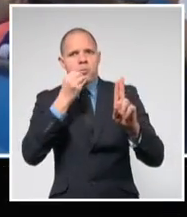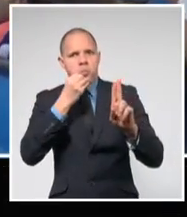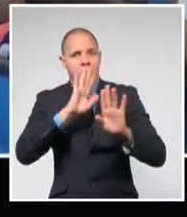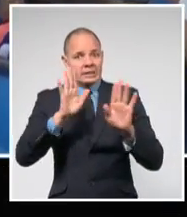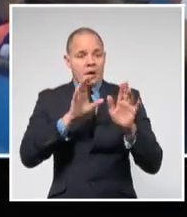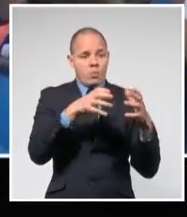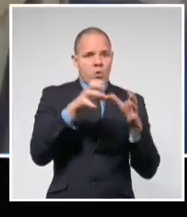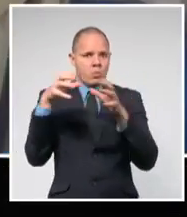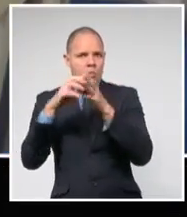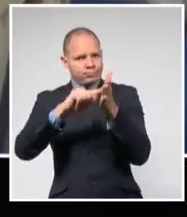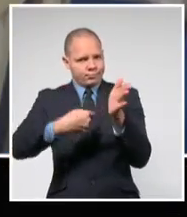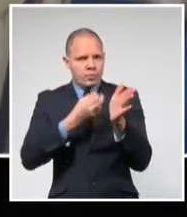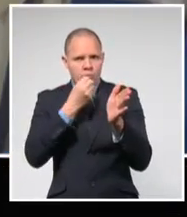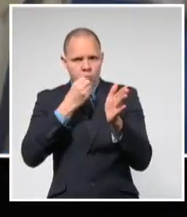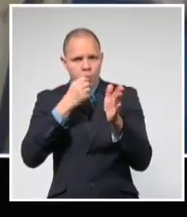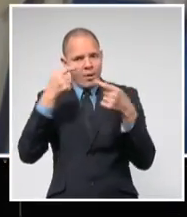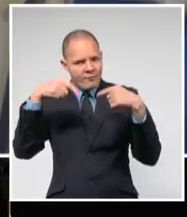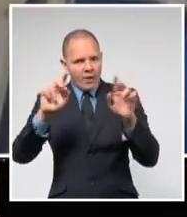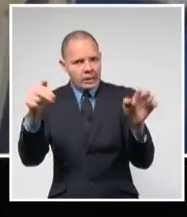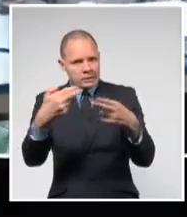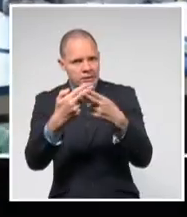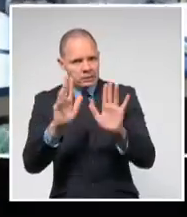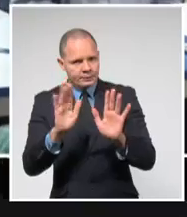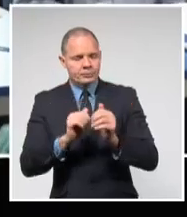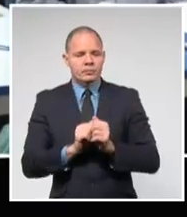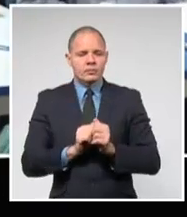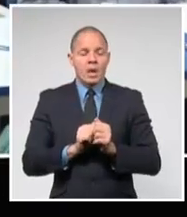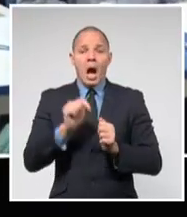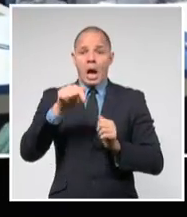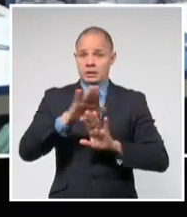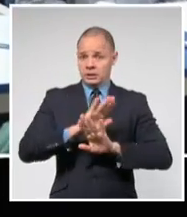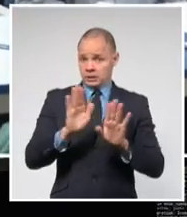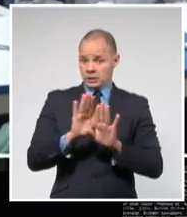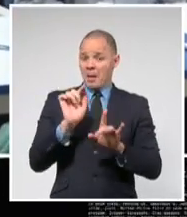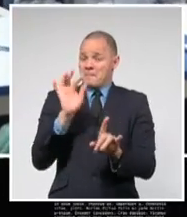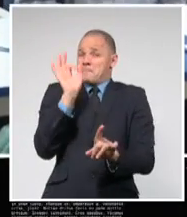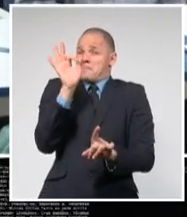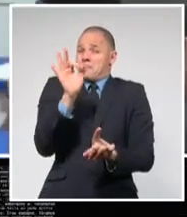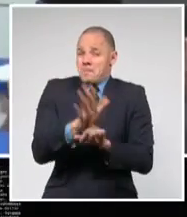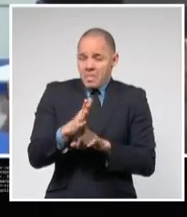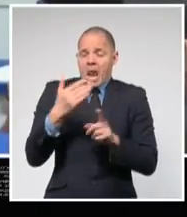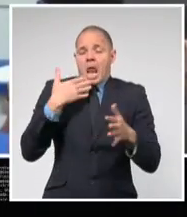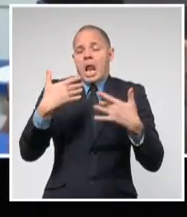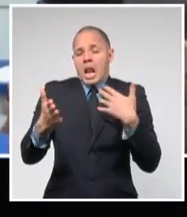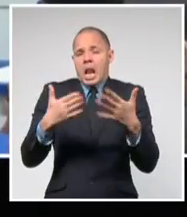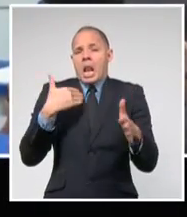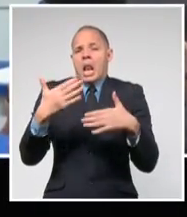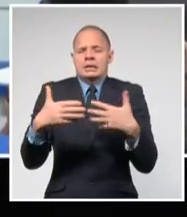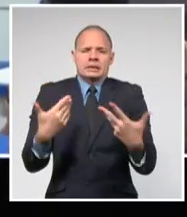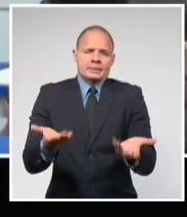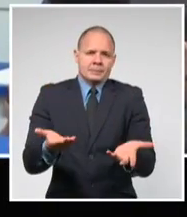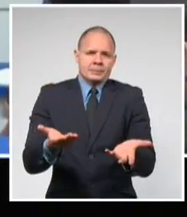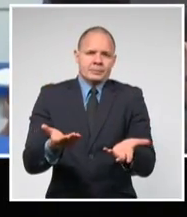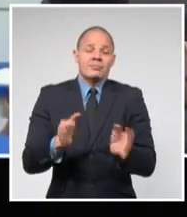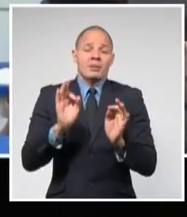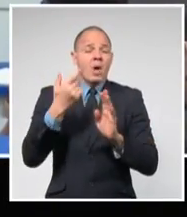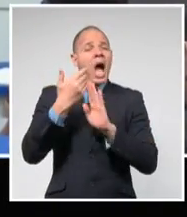Béisbol. En la prensa, a nivel de prensa, la primera aparición del tema en la prensa tiene que ver con una visita que realiza el